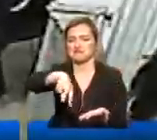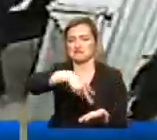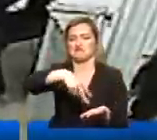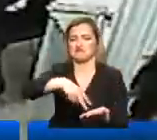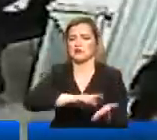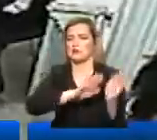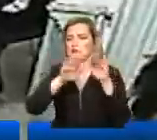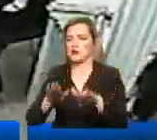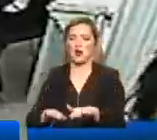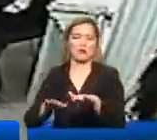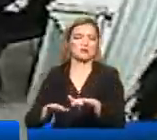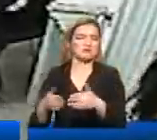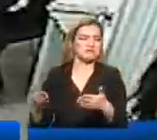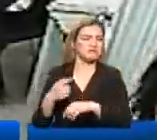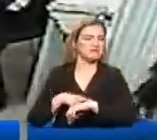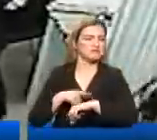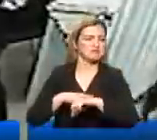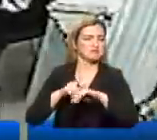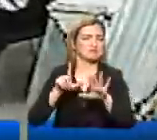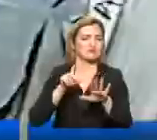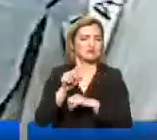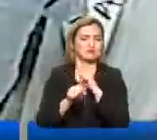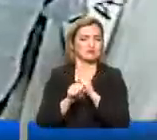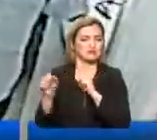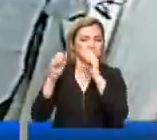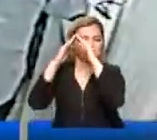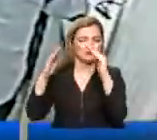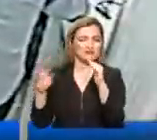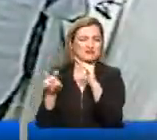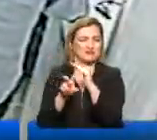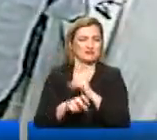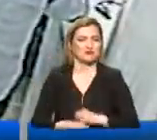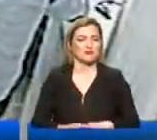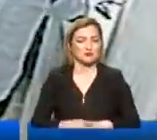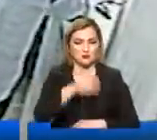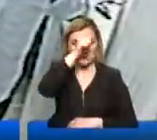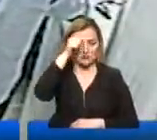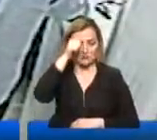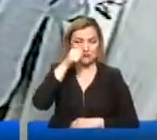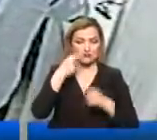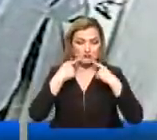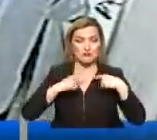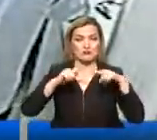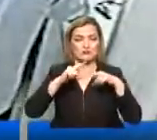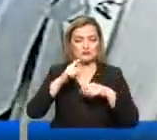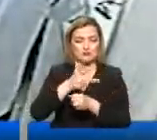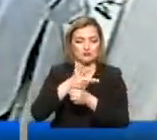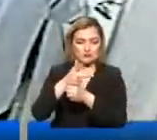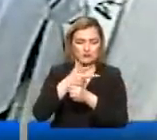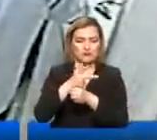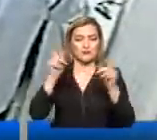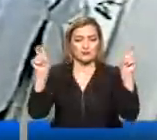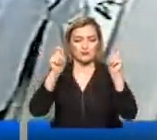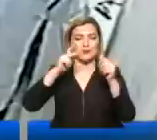su estancia, que duró aproximadamente 7 años. En el video difundido este domingo podemos observar en la celebración por